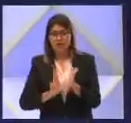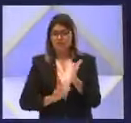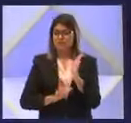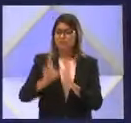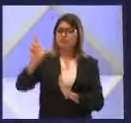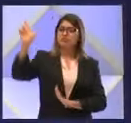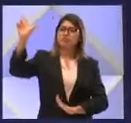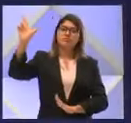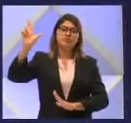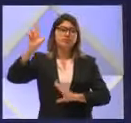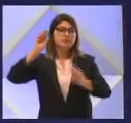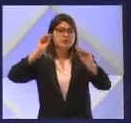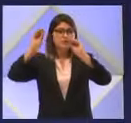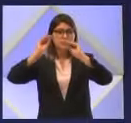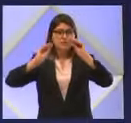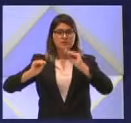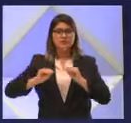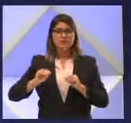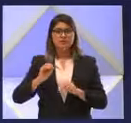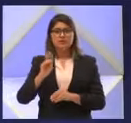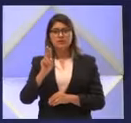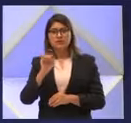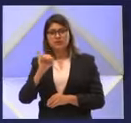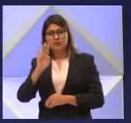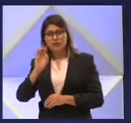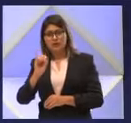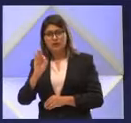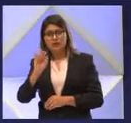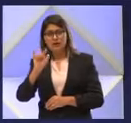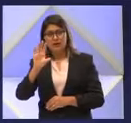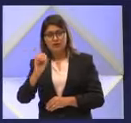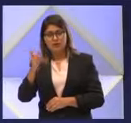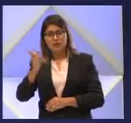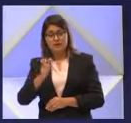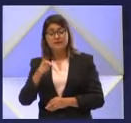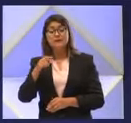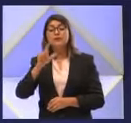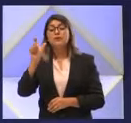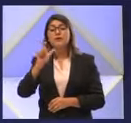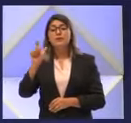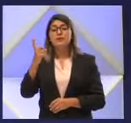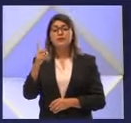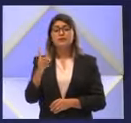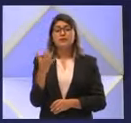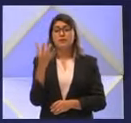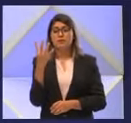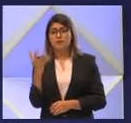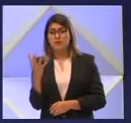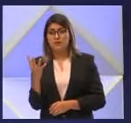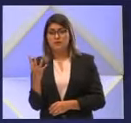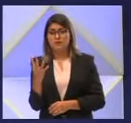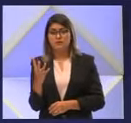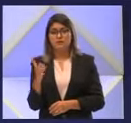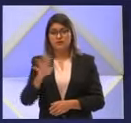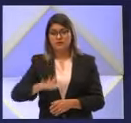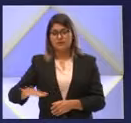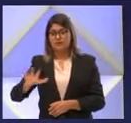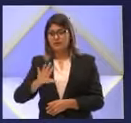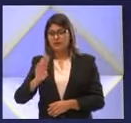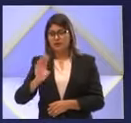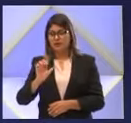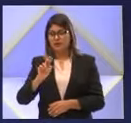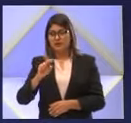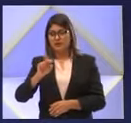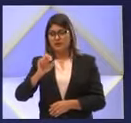en un falcon x el 4 de diciembre de cabo cañaveral en una carga múltiple por supuesto